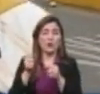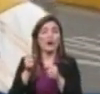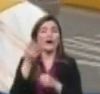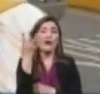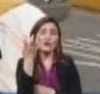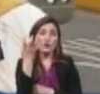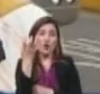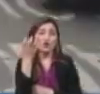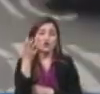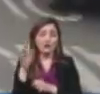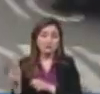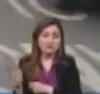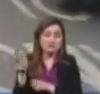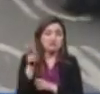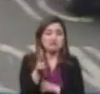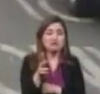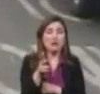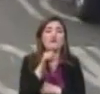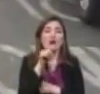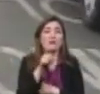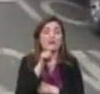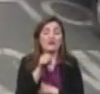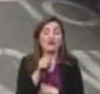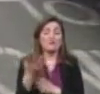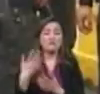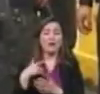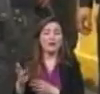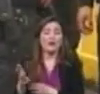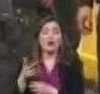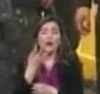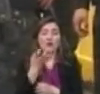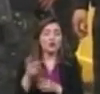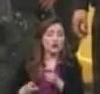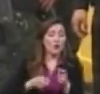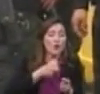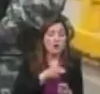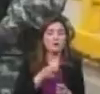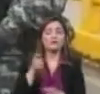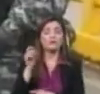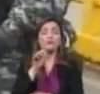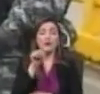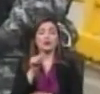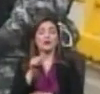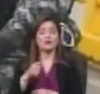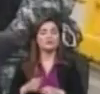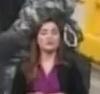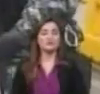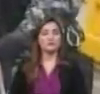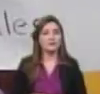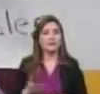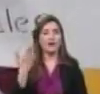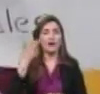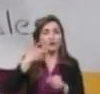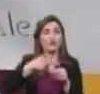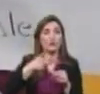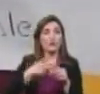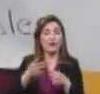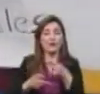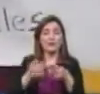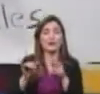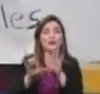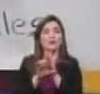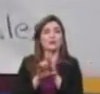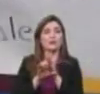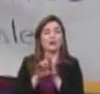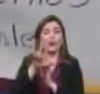ayer también detuvieron 3. También piden el indulto a los ecuatorianos detenidos por el transporte ilegal de combustible. Están detenidos